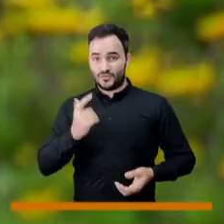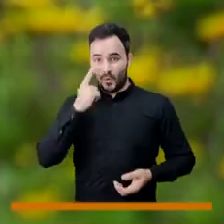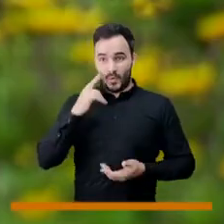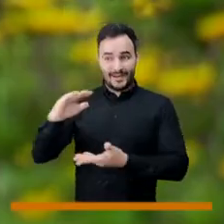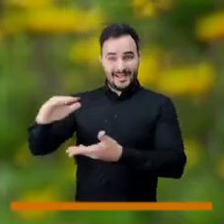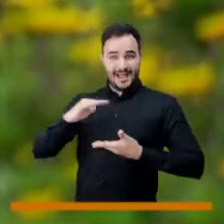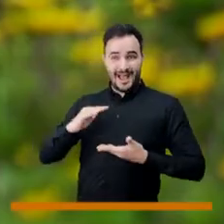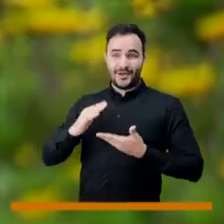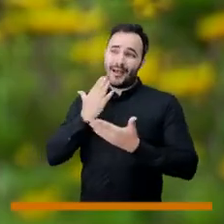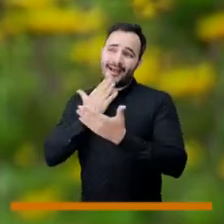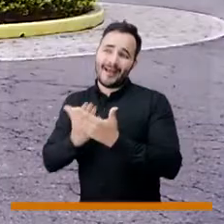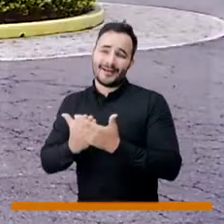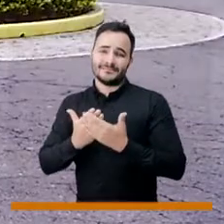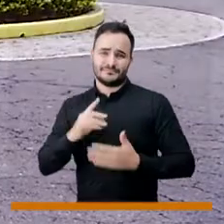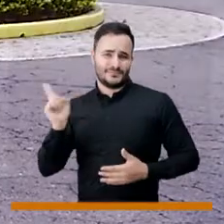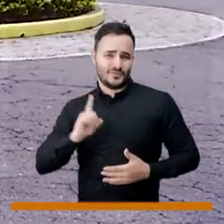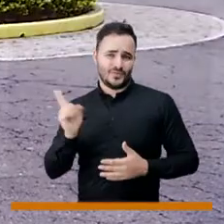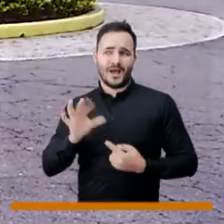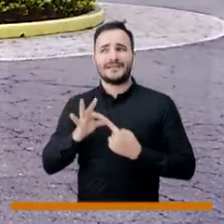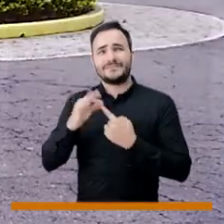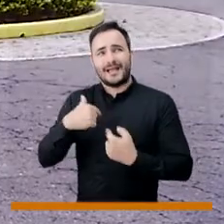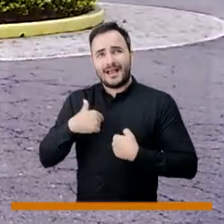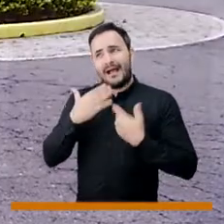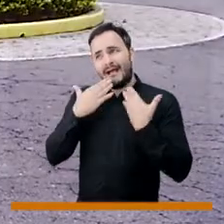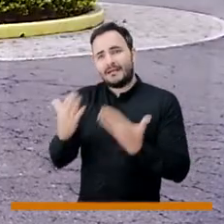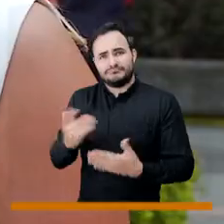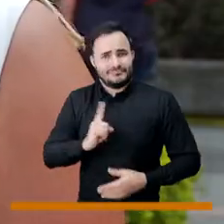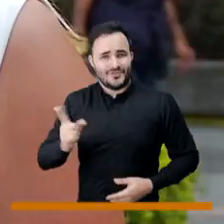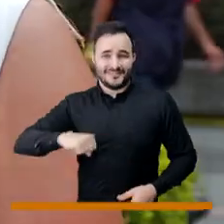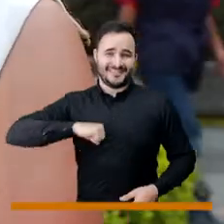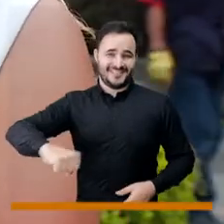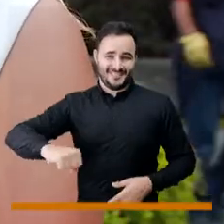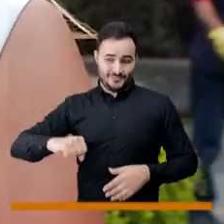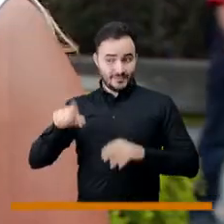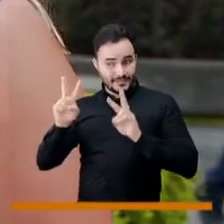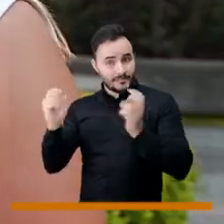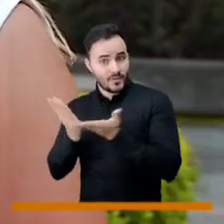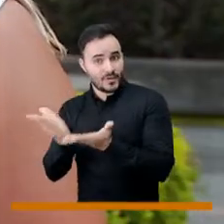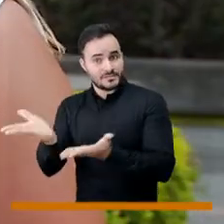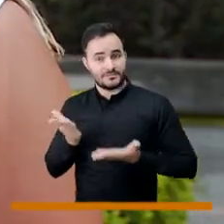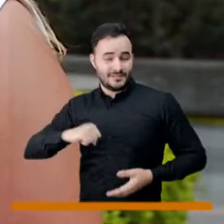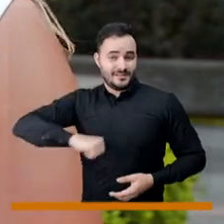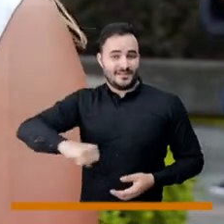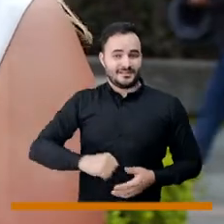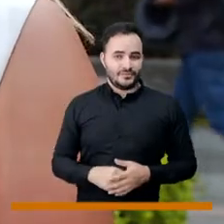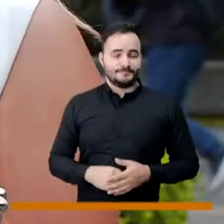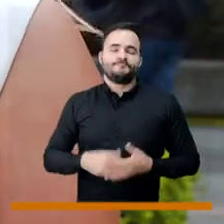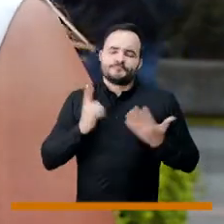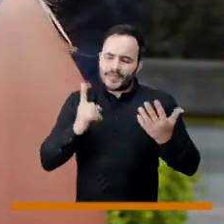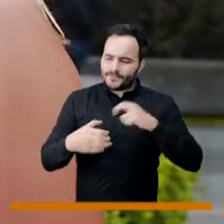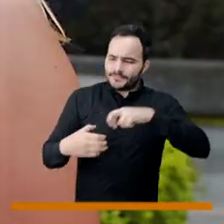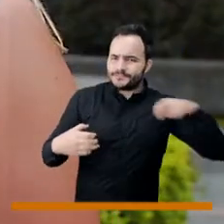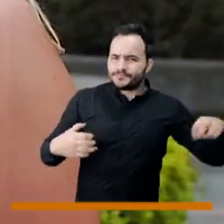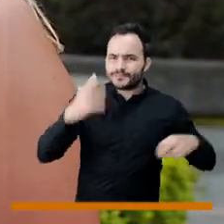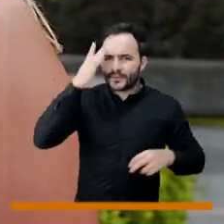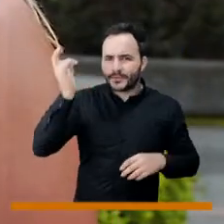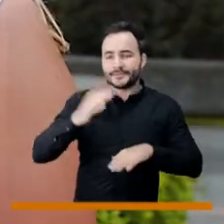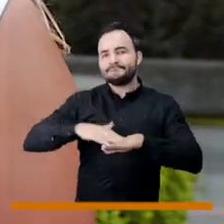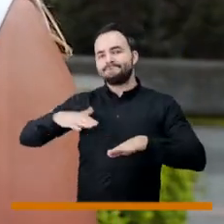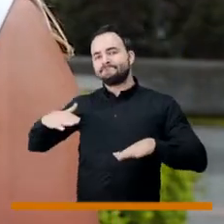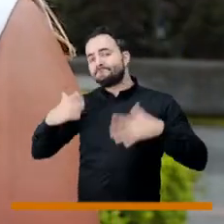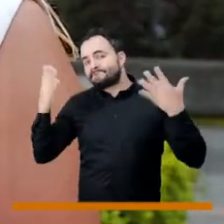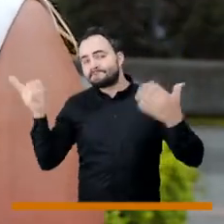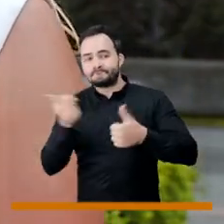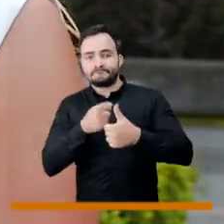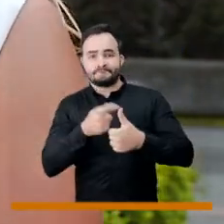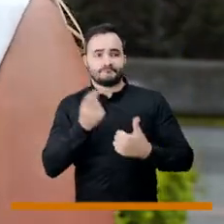realmente los jóvenes caen en la deserción escolar simplemente porque no tienen pasajes porque a veces no tienen ni siquiera que